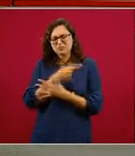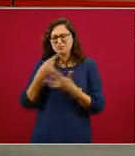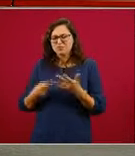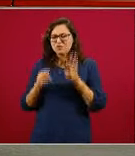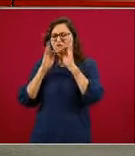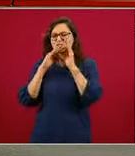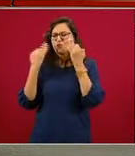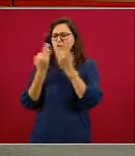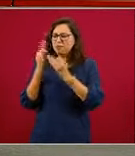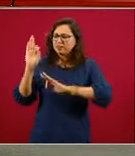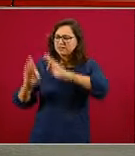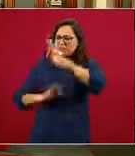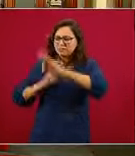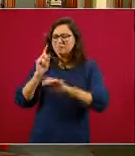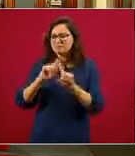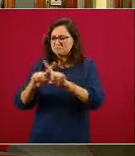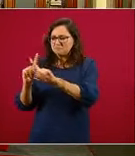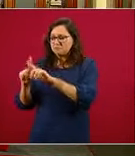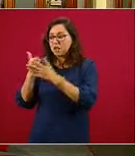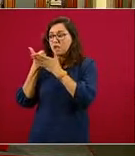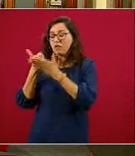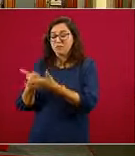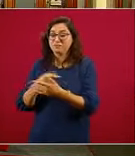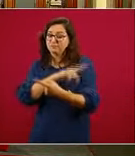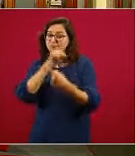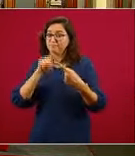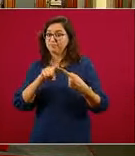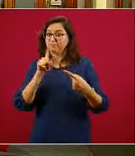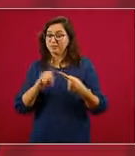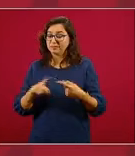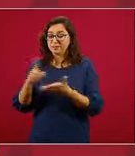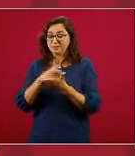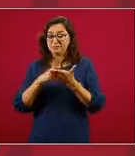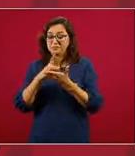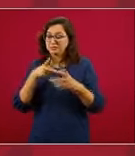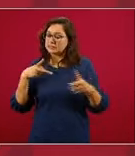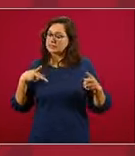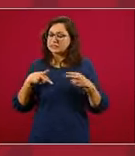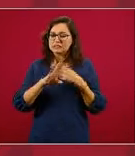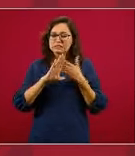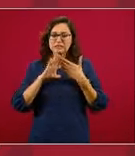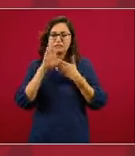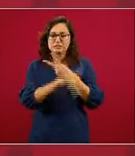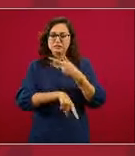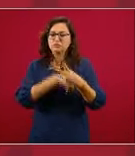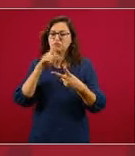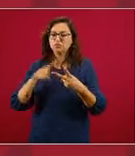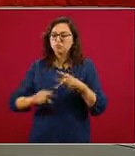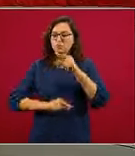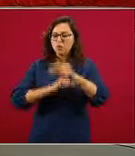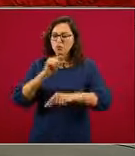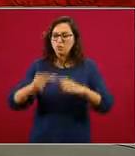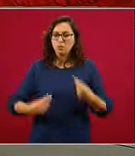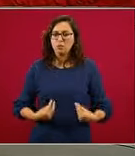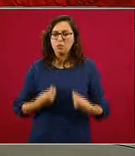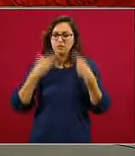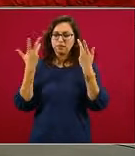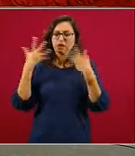primera instancia la gente deje de consumir y en segunda instancia se reincorpore a una vida productiva. Muchas